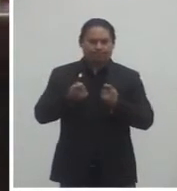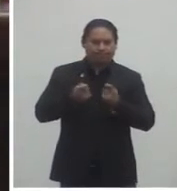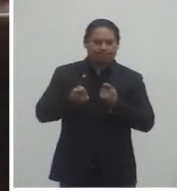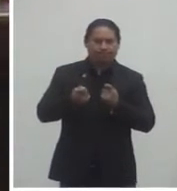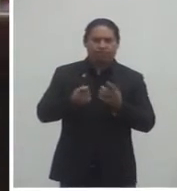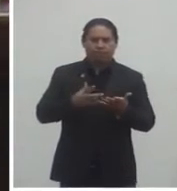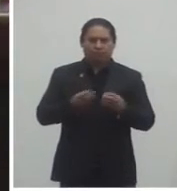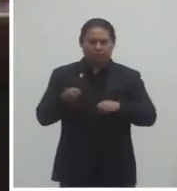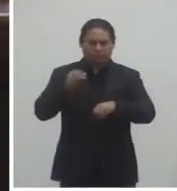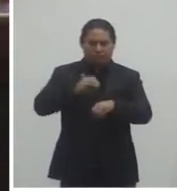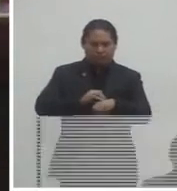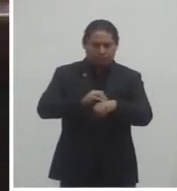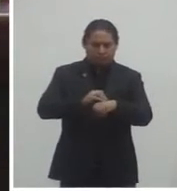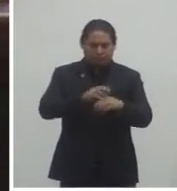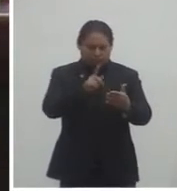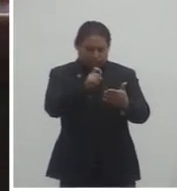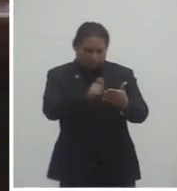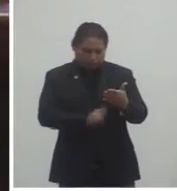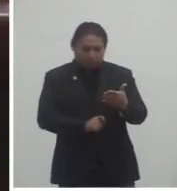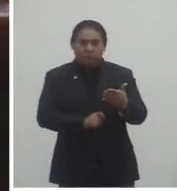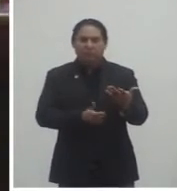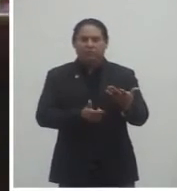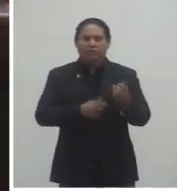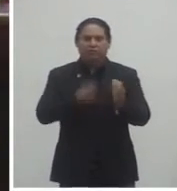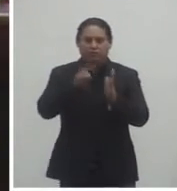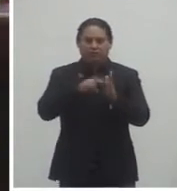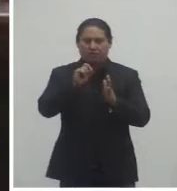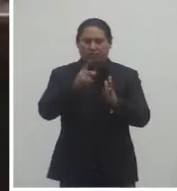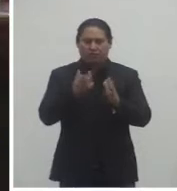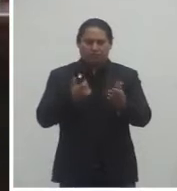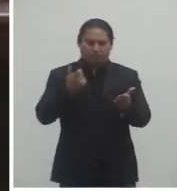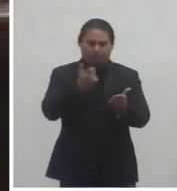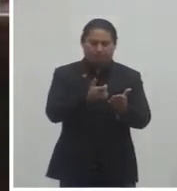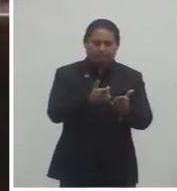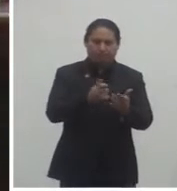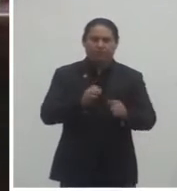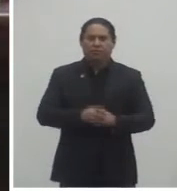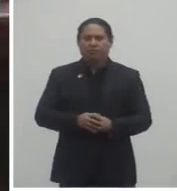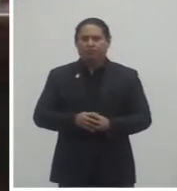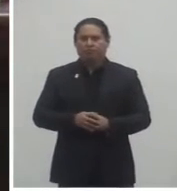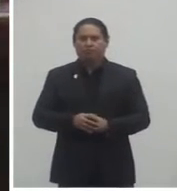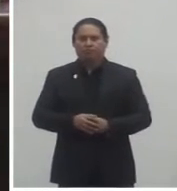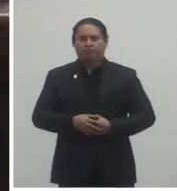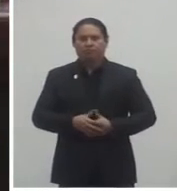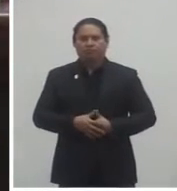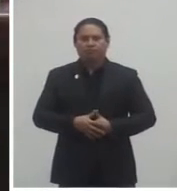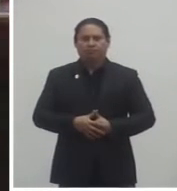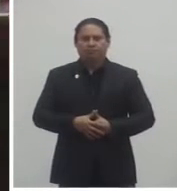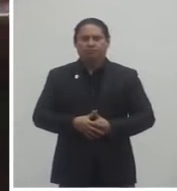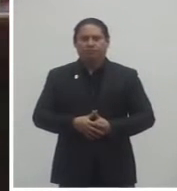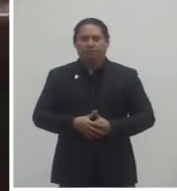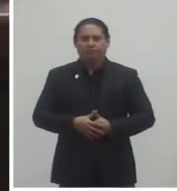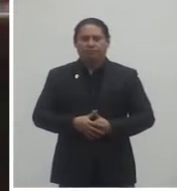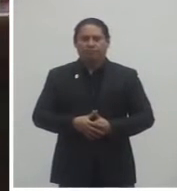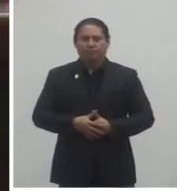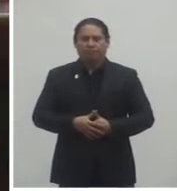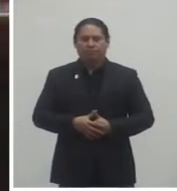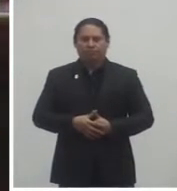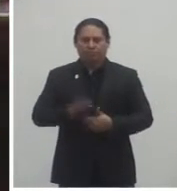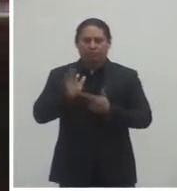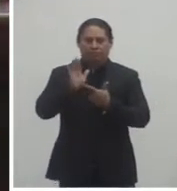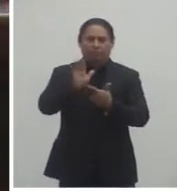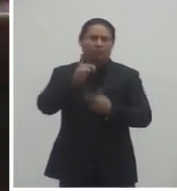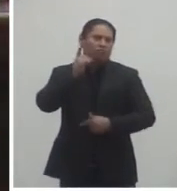en el presupuesto para el ejercicio fiscal 2022 la partida presupuestal, presentando por